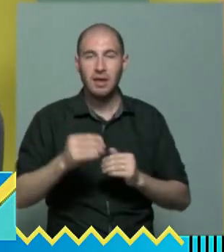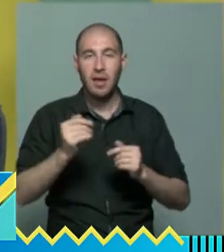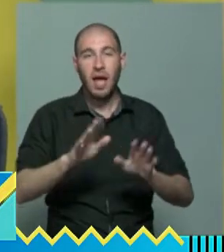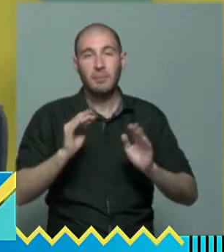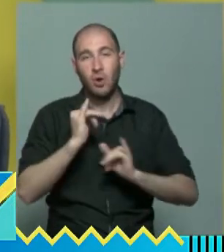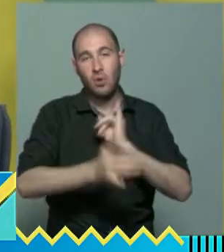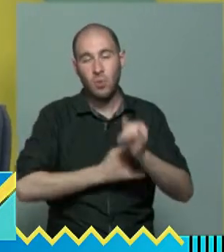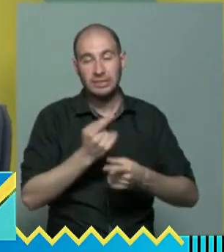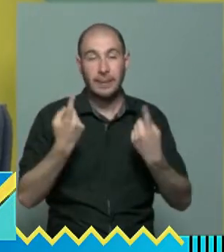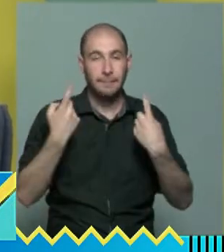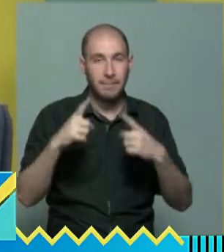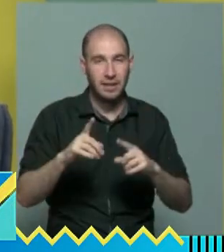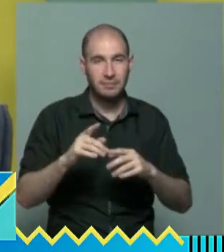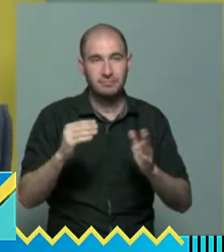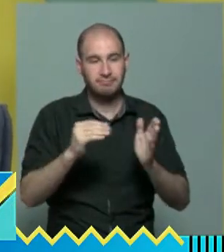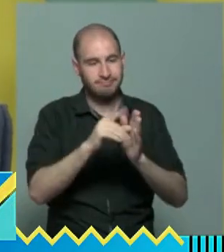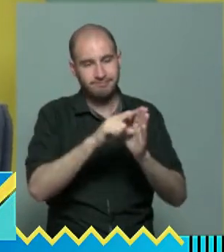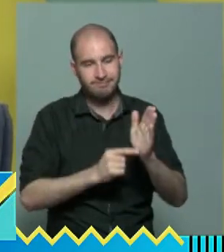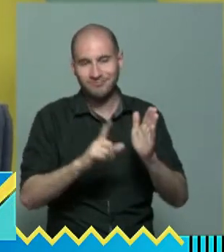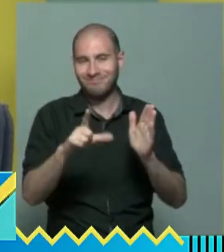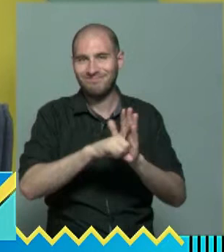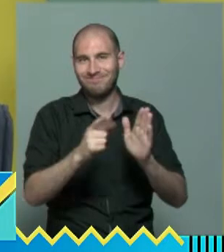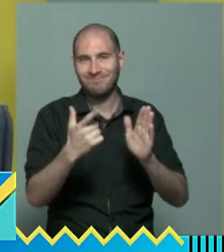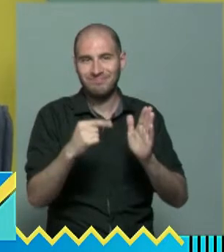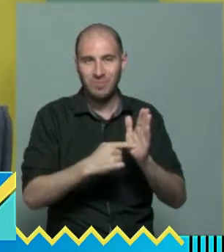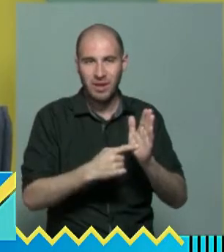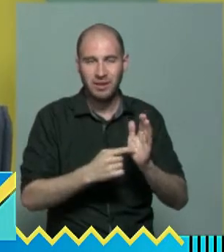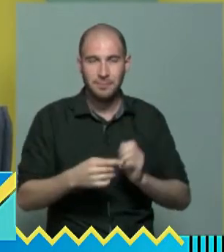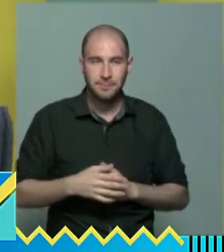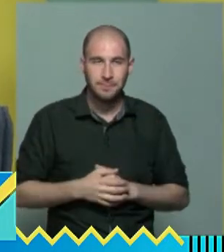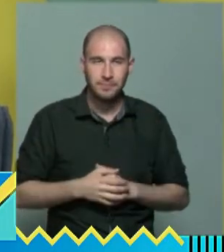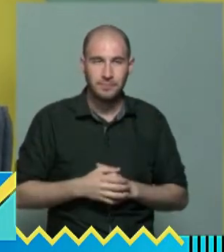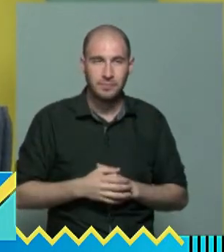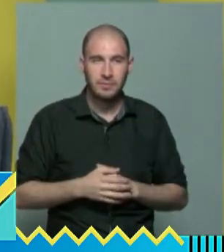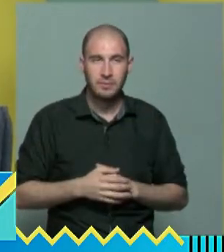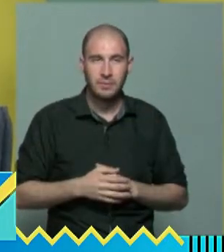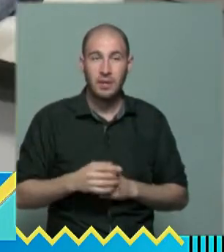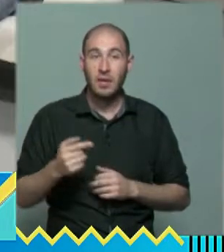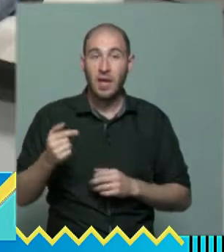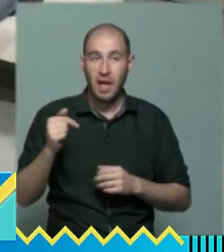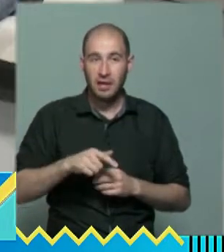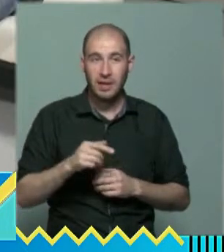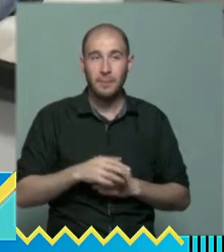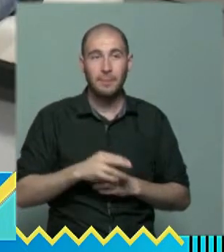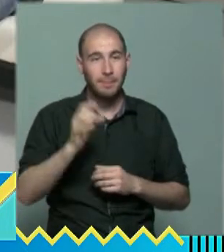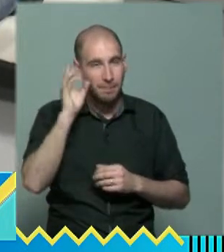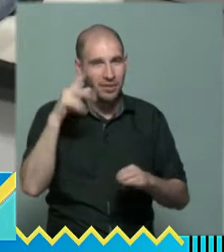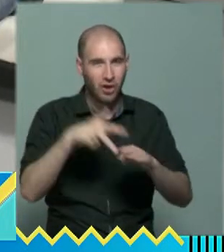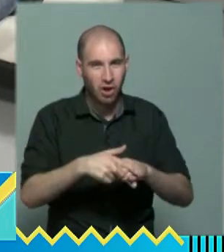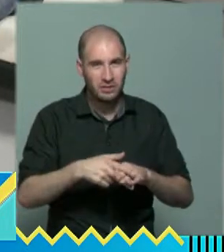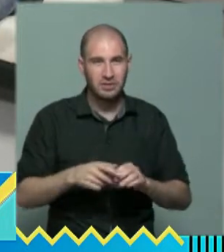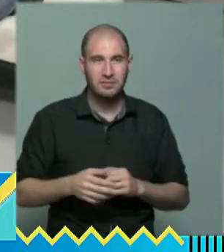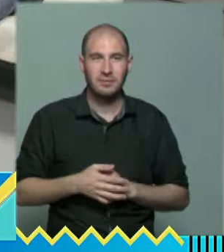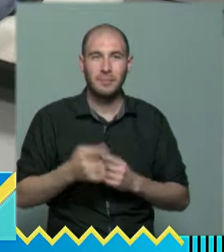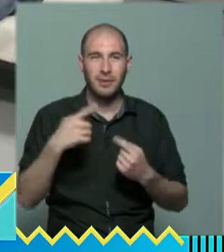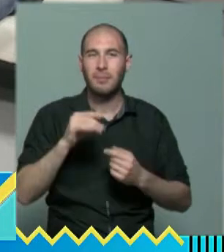alguna referencia, pero tampoco hay una normativa clara al respecto. Bien, pero bueno, déjeme, le vamos a dar, disculpe que lo corte. Yo tengo que decir